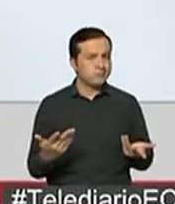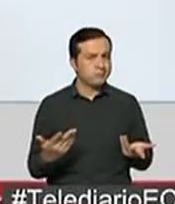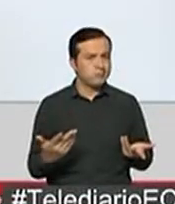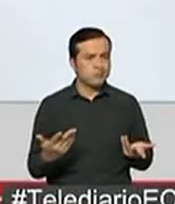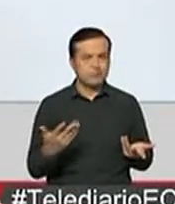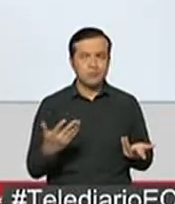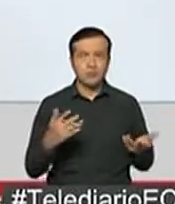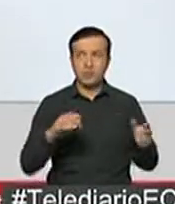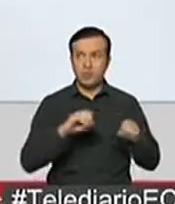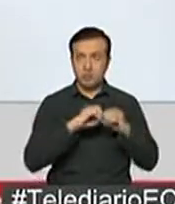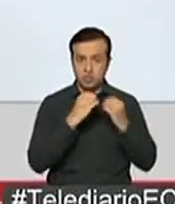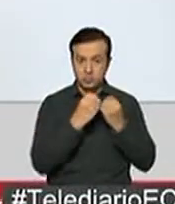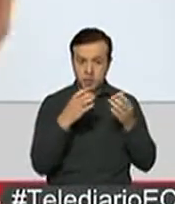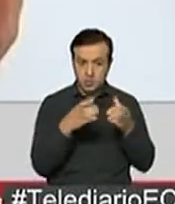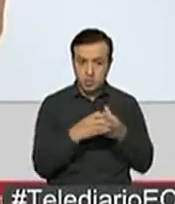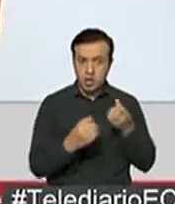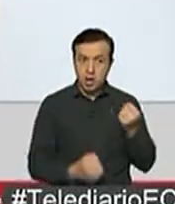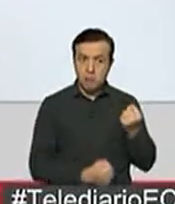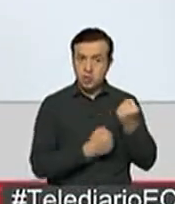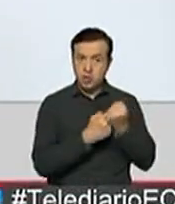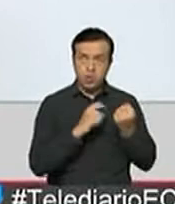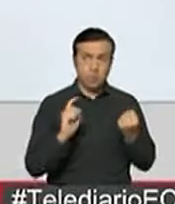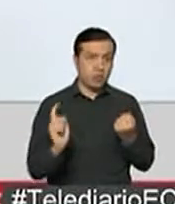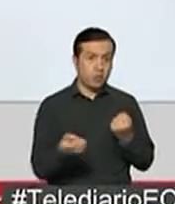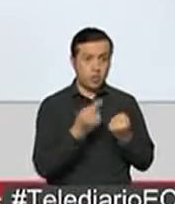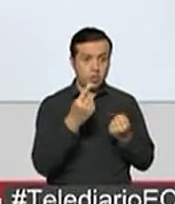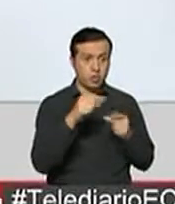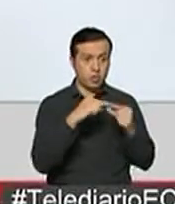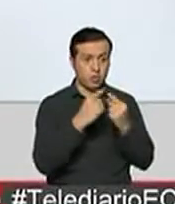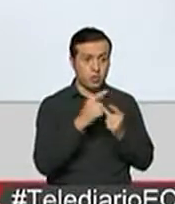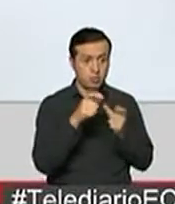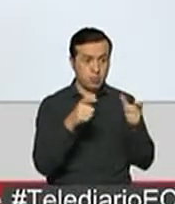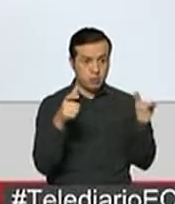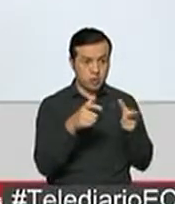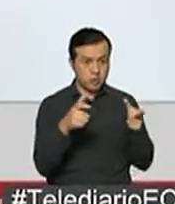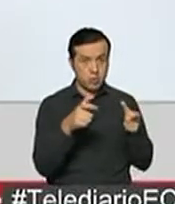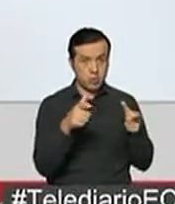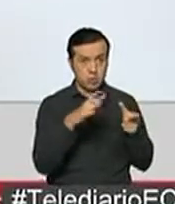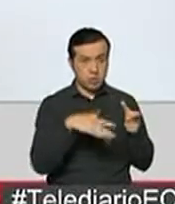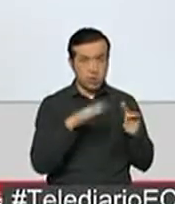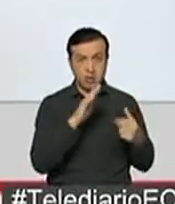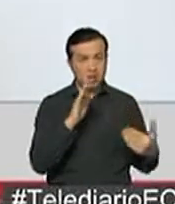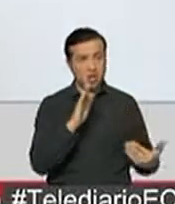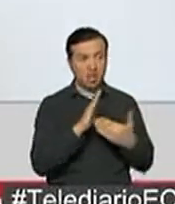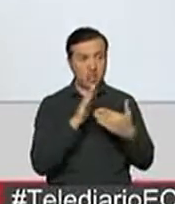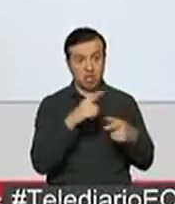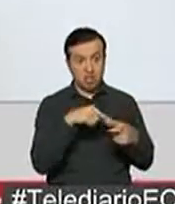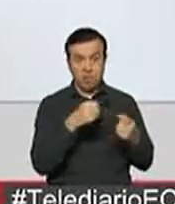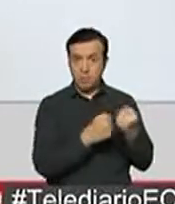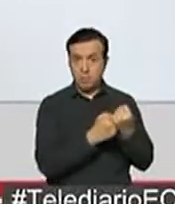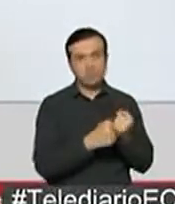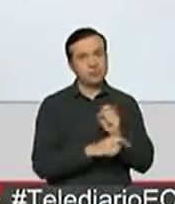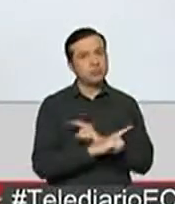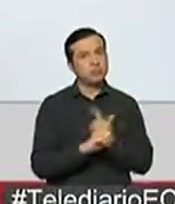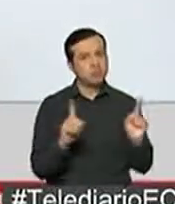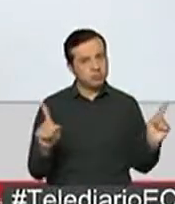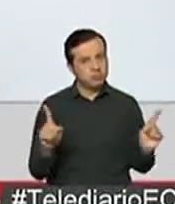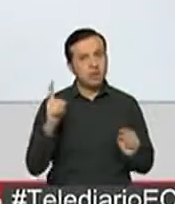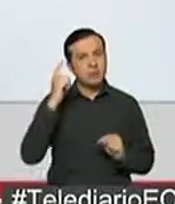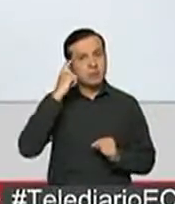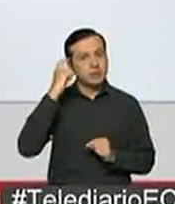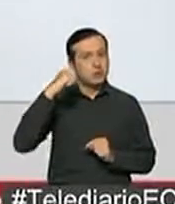esta organización defendiendo solo a quienes están en el lado de la sedición yo creo que en el tema de los derechos